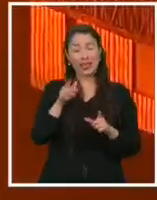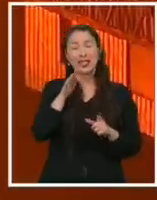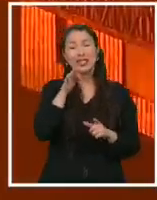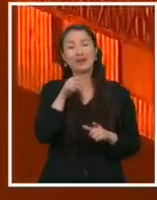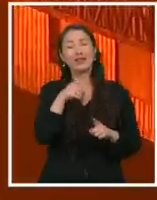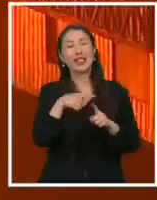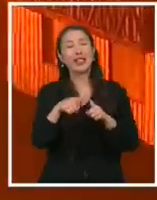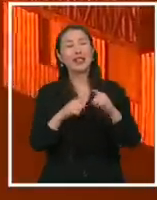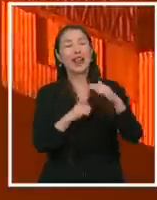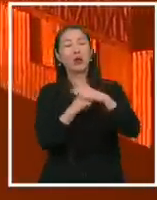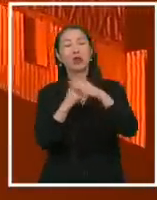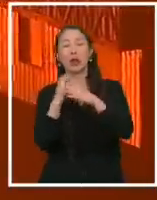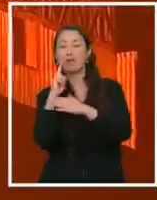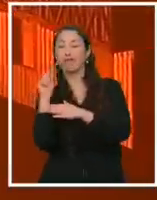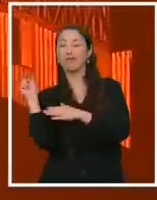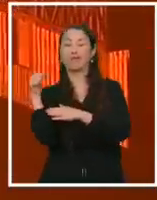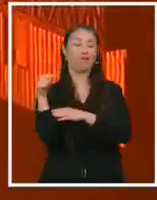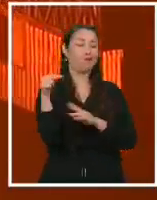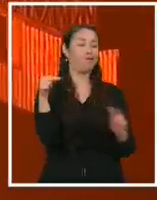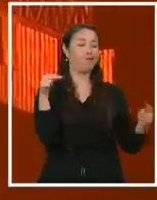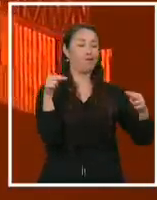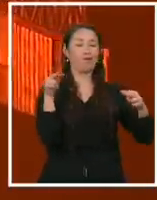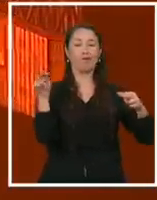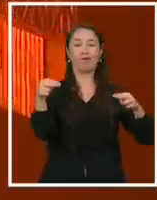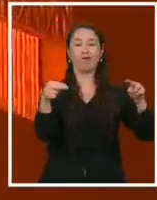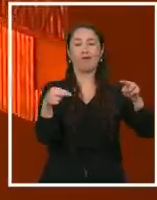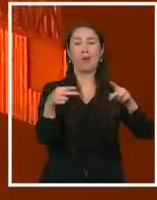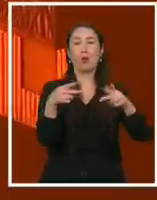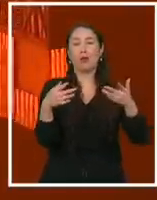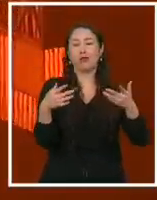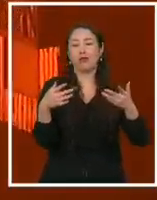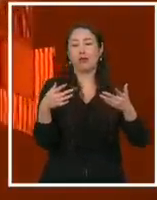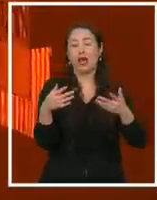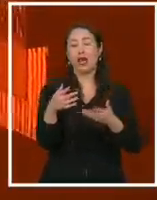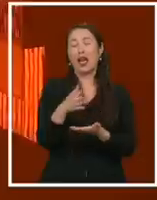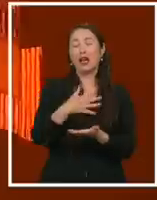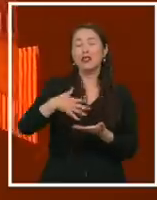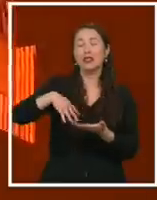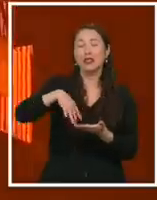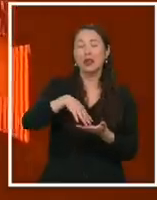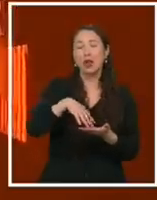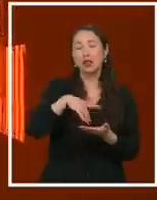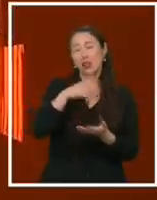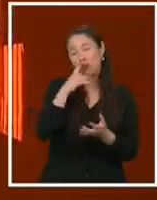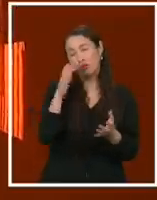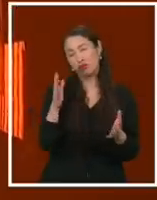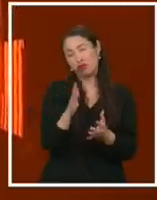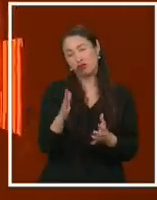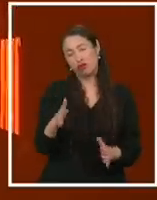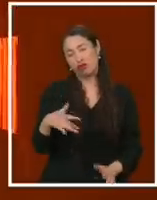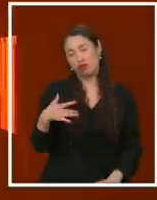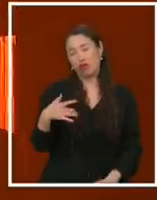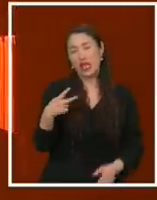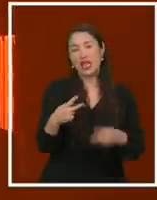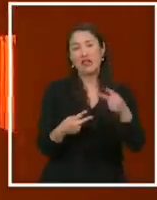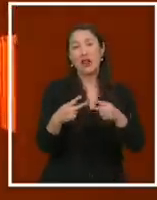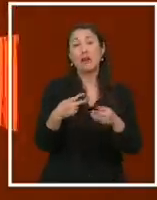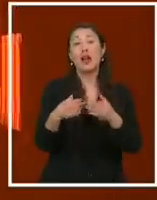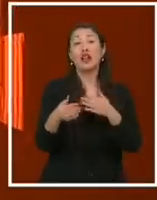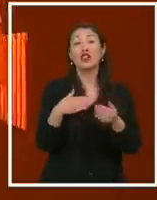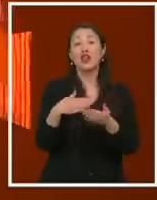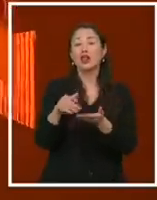mirando desde su propia perspectiva el drama que ha vivido esta noche Viña del Mar en la zona de Forestal, la